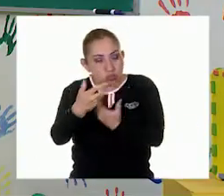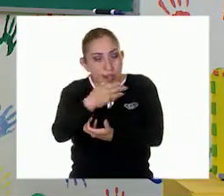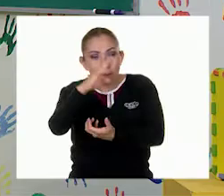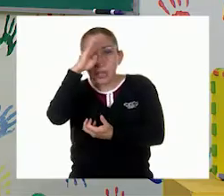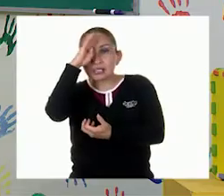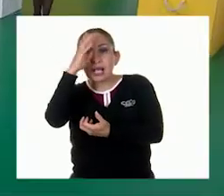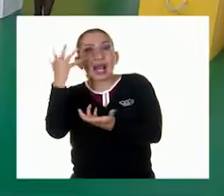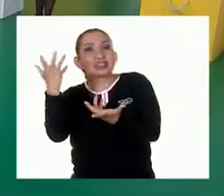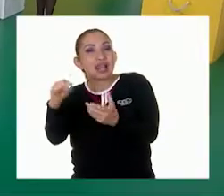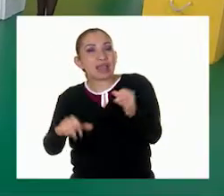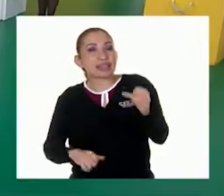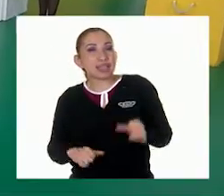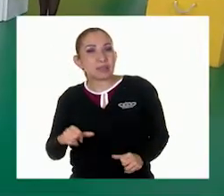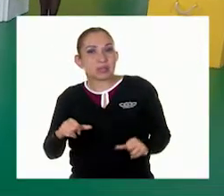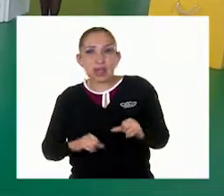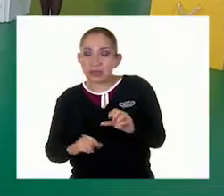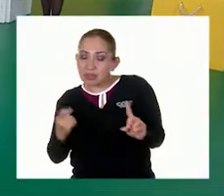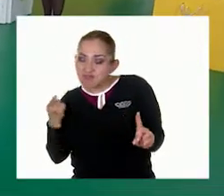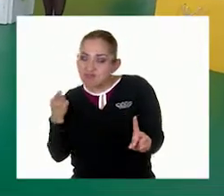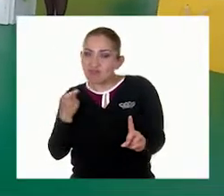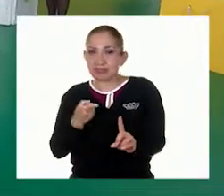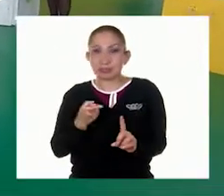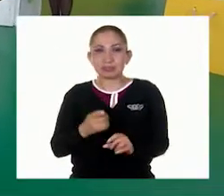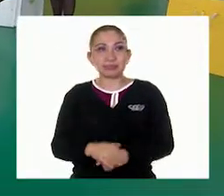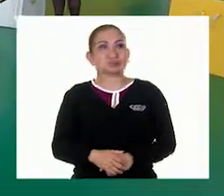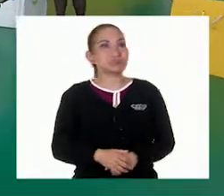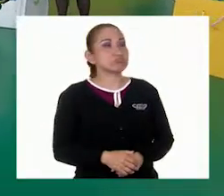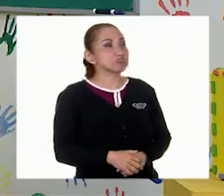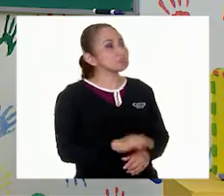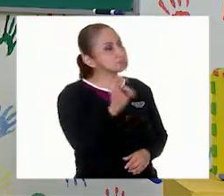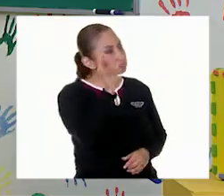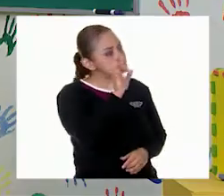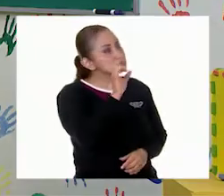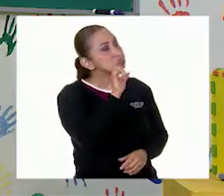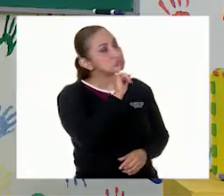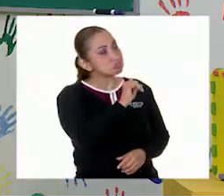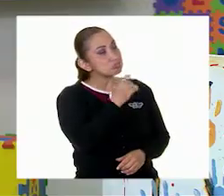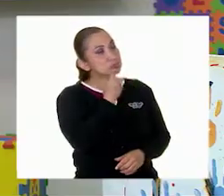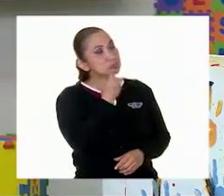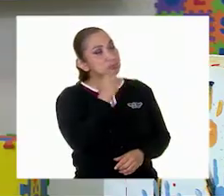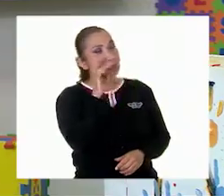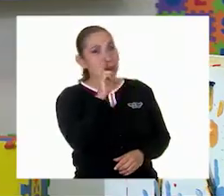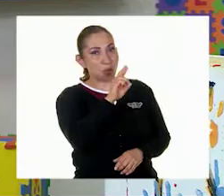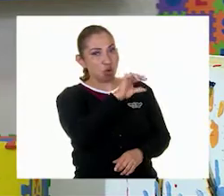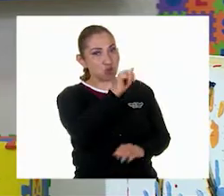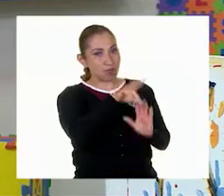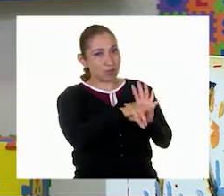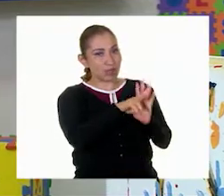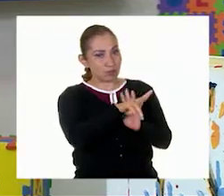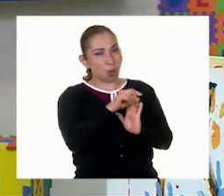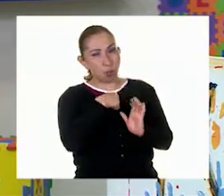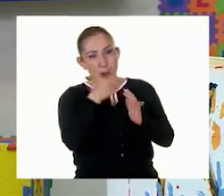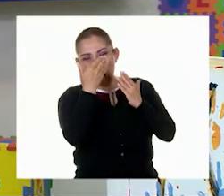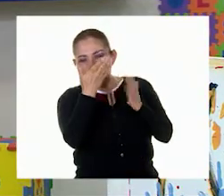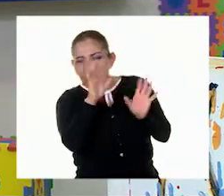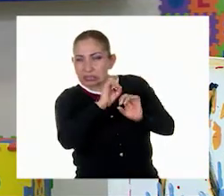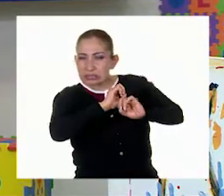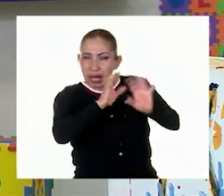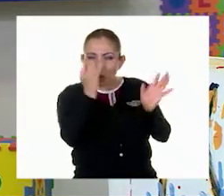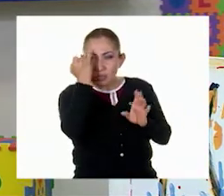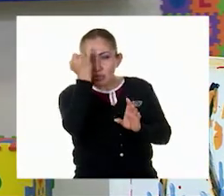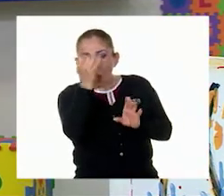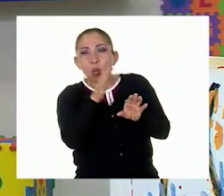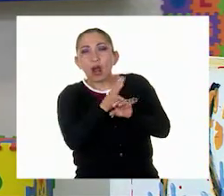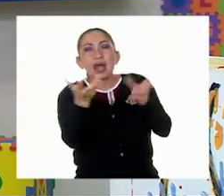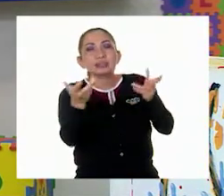pensar en acciones que sean concretas. Tal vez si vemos el siguiente video, podemos tener más ideas de